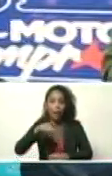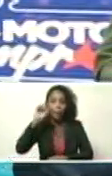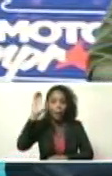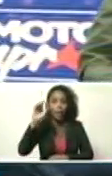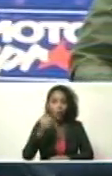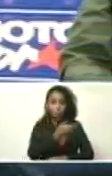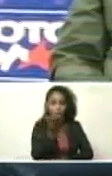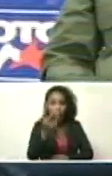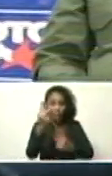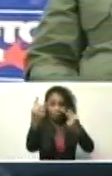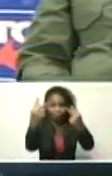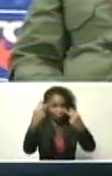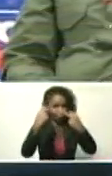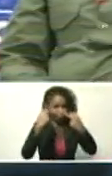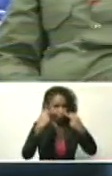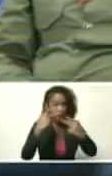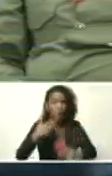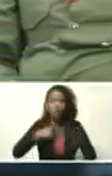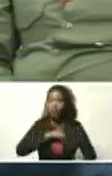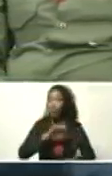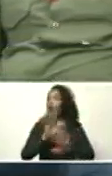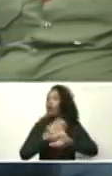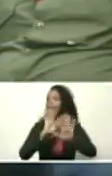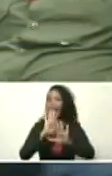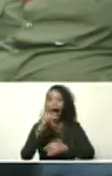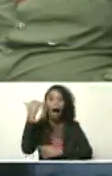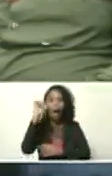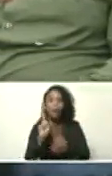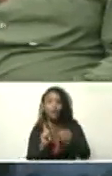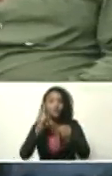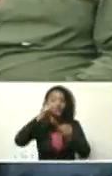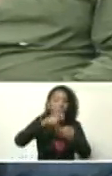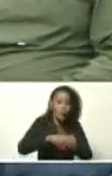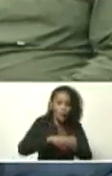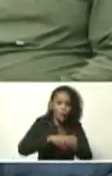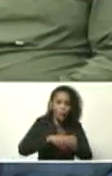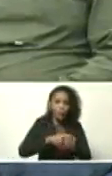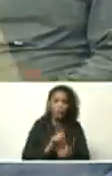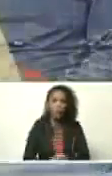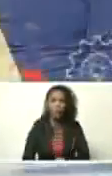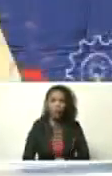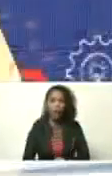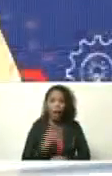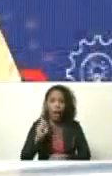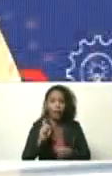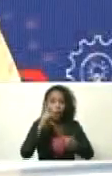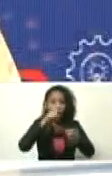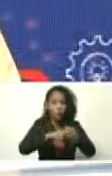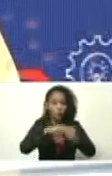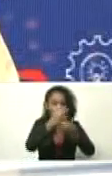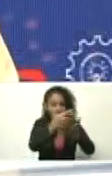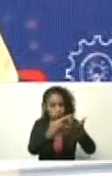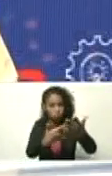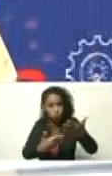Fíjense ustedes, nosotros tenemos ya registrado, ¿verdad? Este registro está